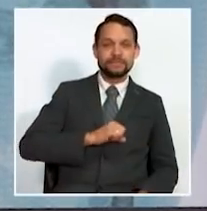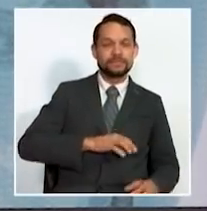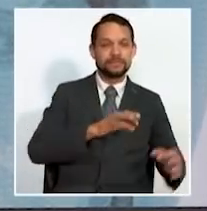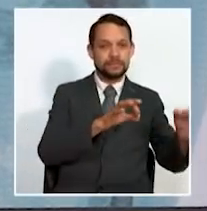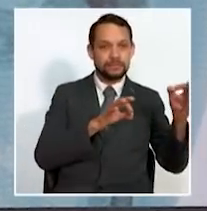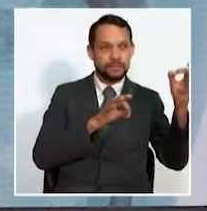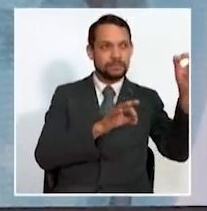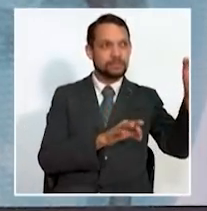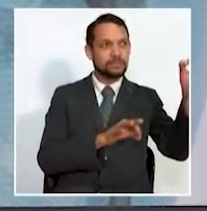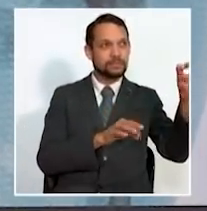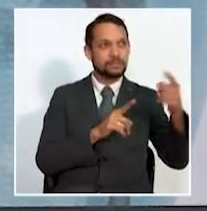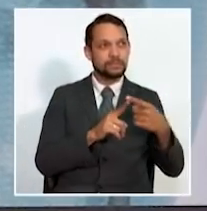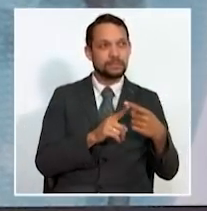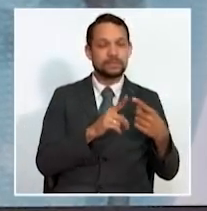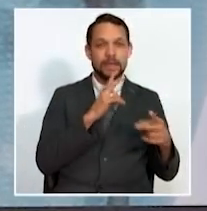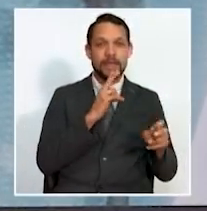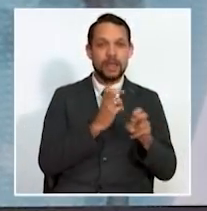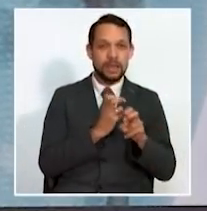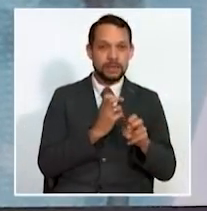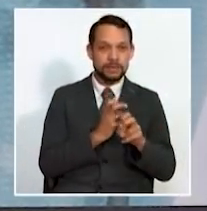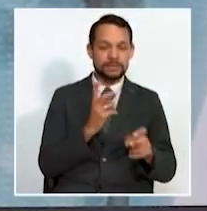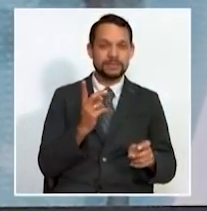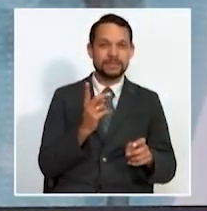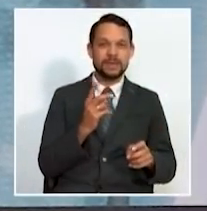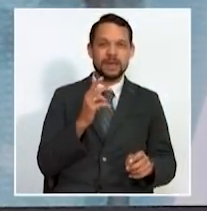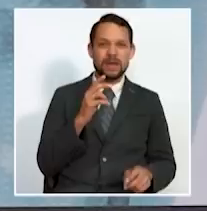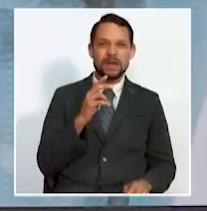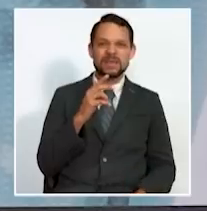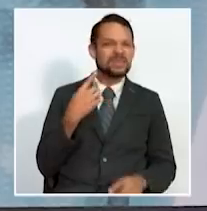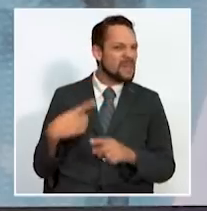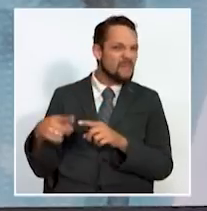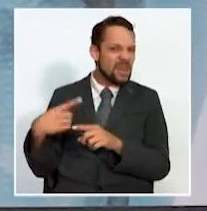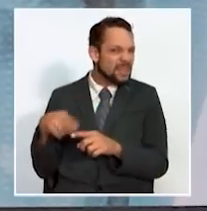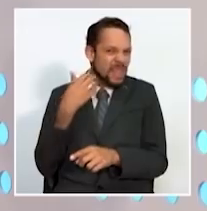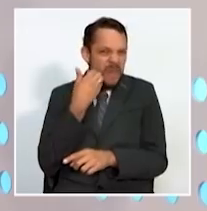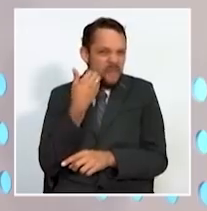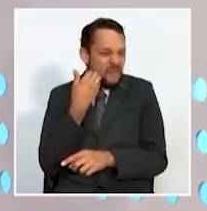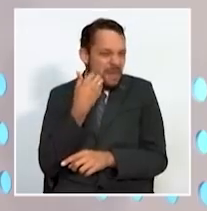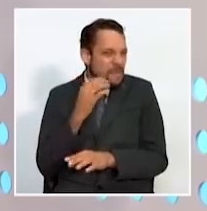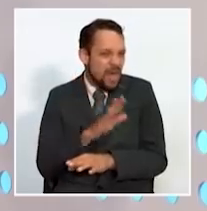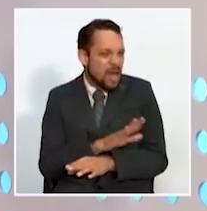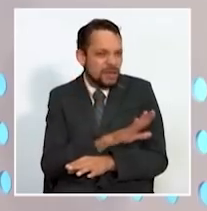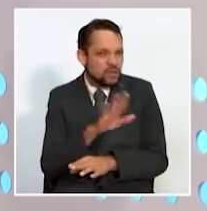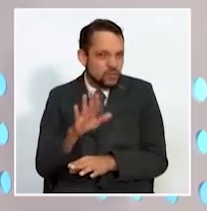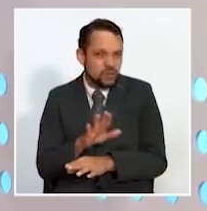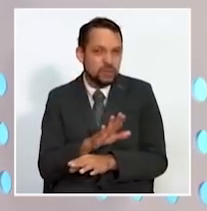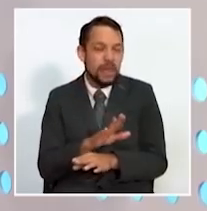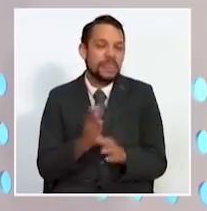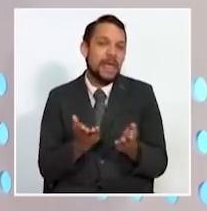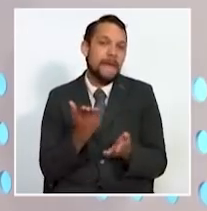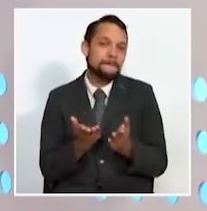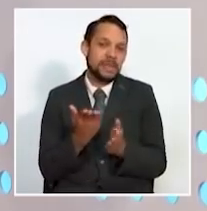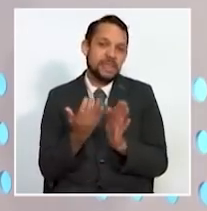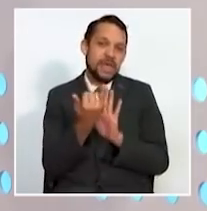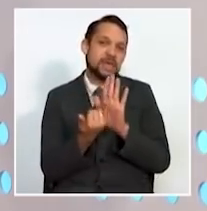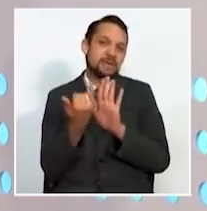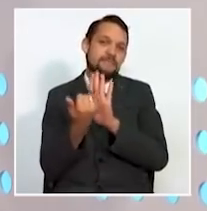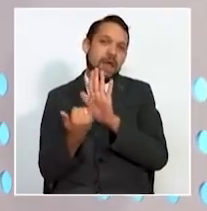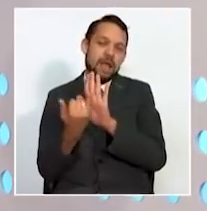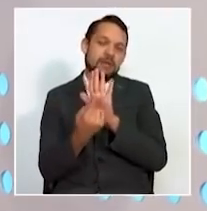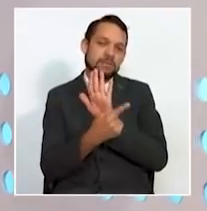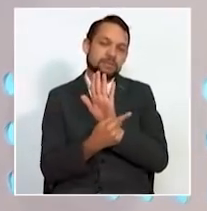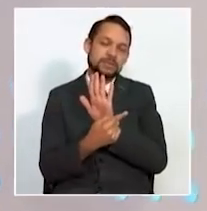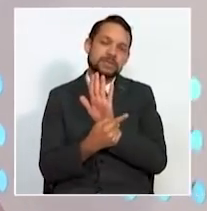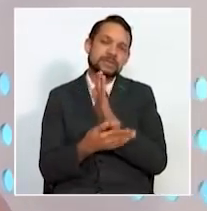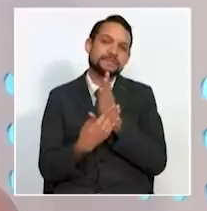la bronquitis, la bronquiolitis, las neumonías, por las diferentes imágenes que se van viendo en el pulmón. Y